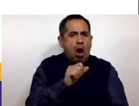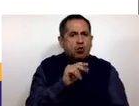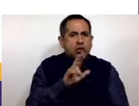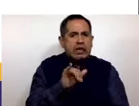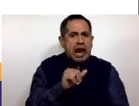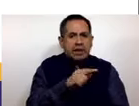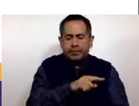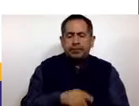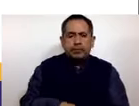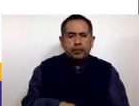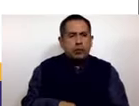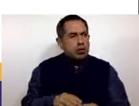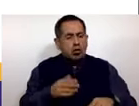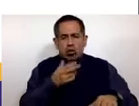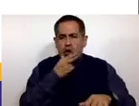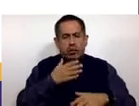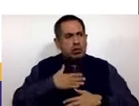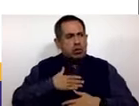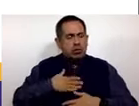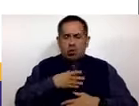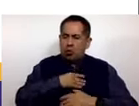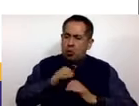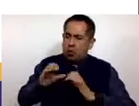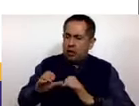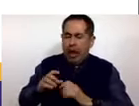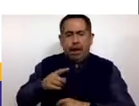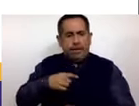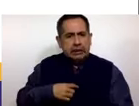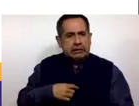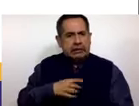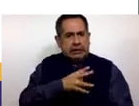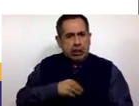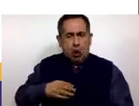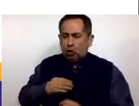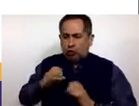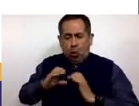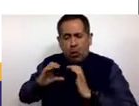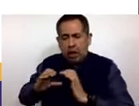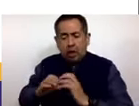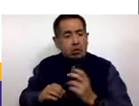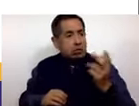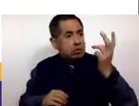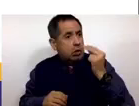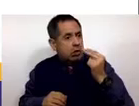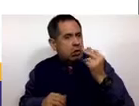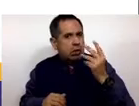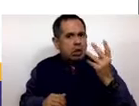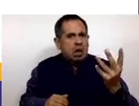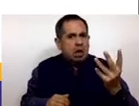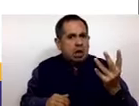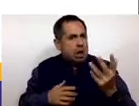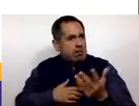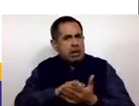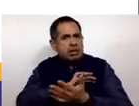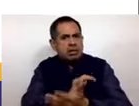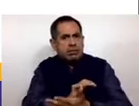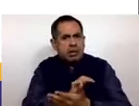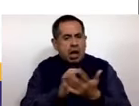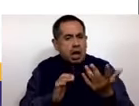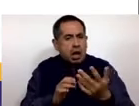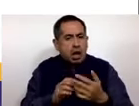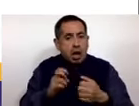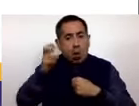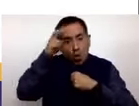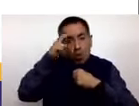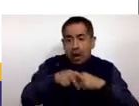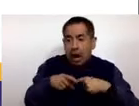del cuidado de sus hijos y de sus hijas, no se lo autorizaron, y él decía, me está discriminando, y el Tribunal Europeo no le dio la